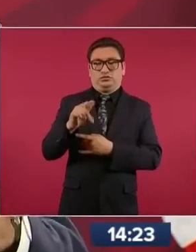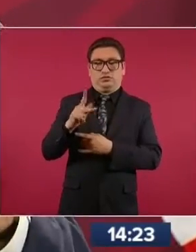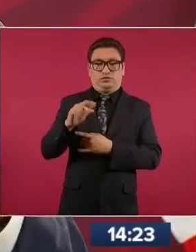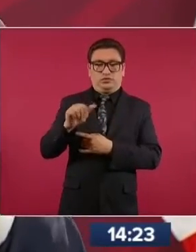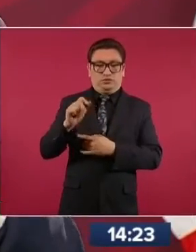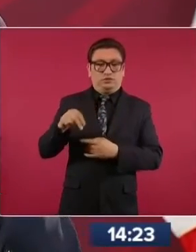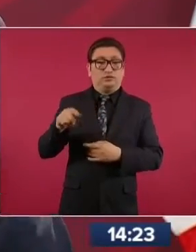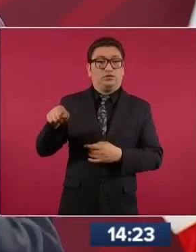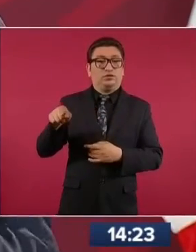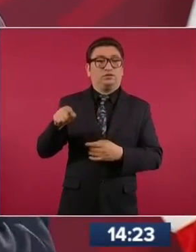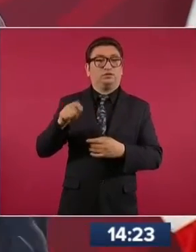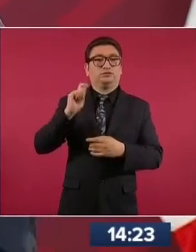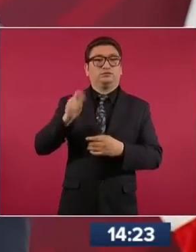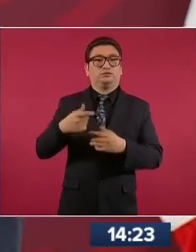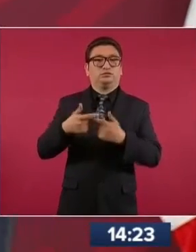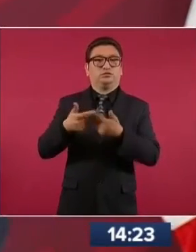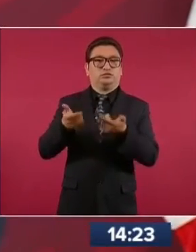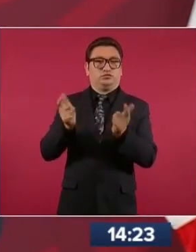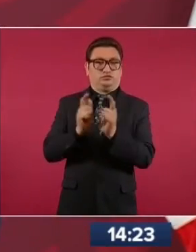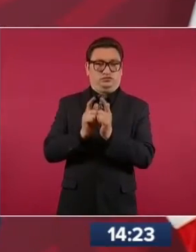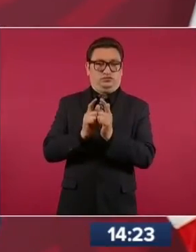son organizaciones